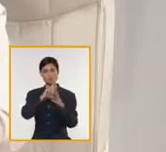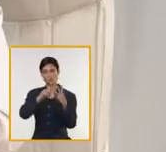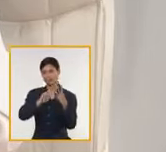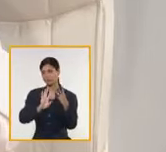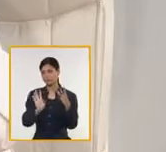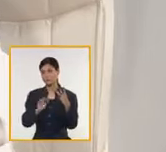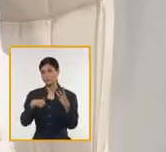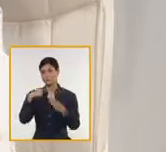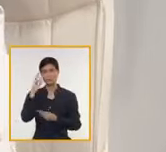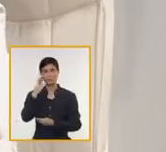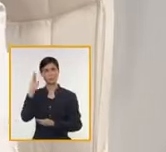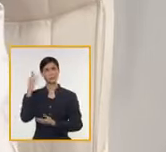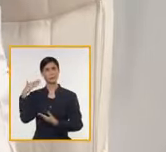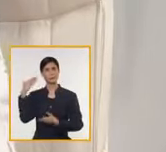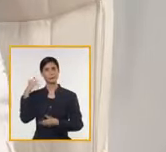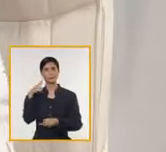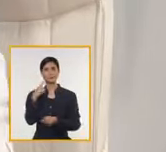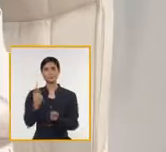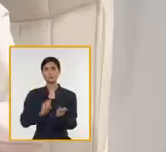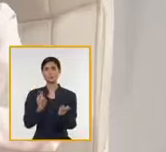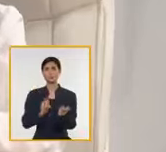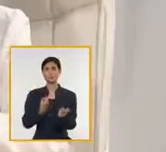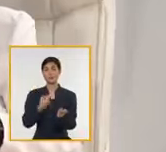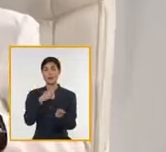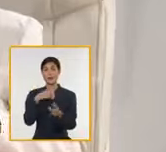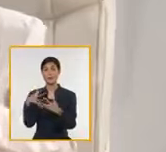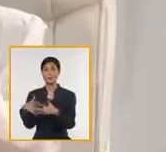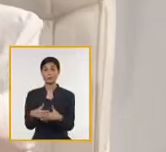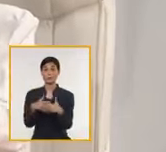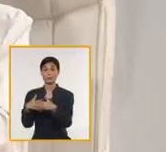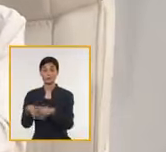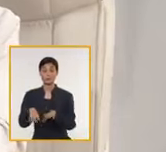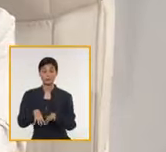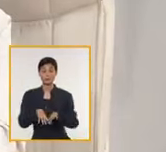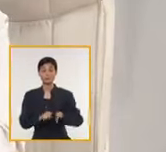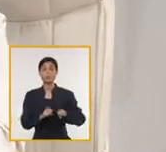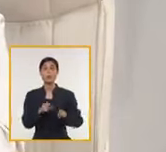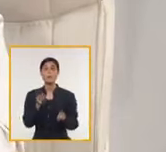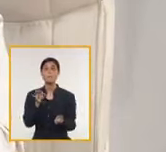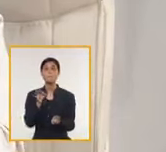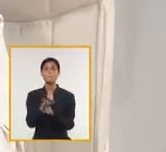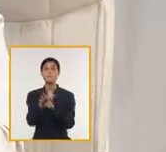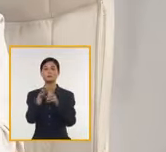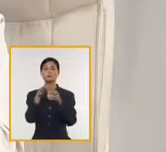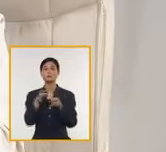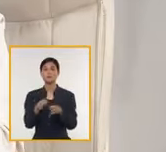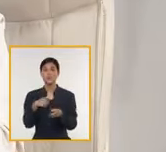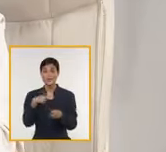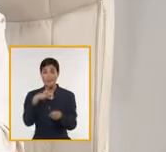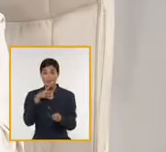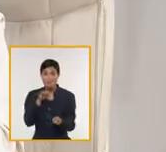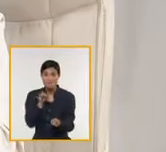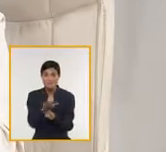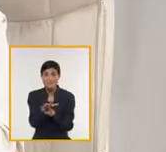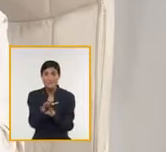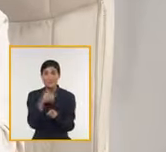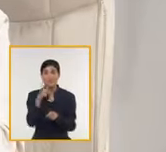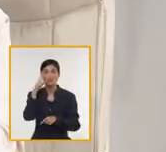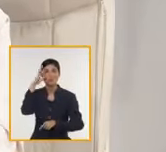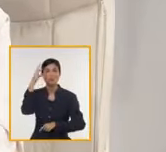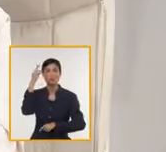las últimas guerras, las últimas intervenciones de Estados Unidos han comenzado precisamente con la realización de operaciones